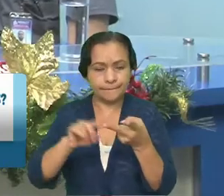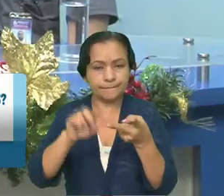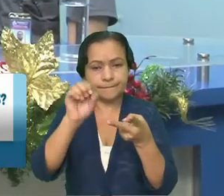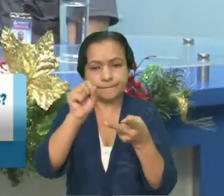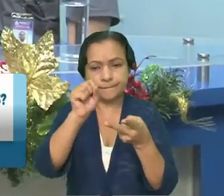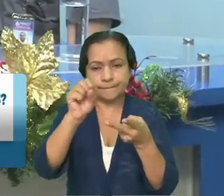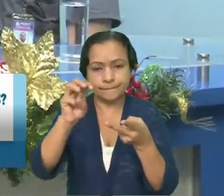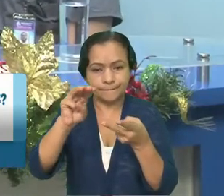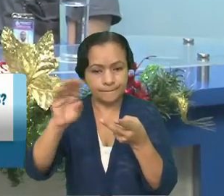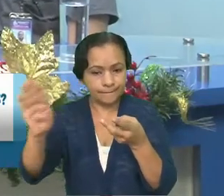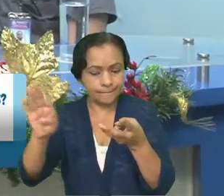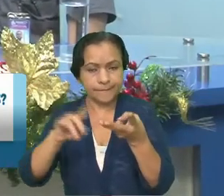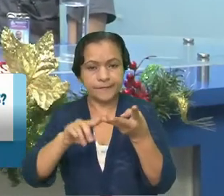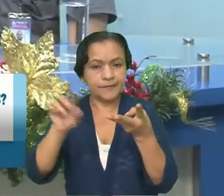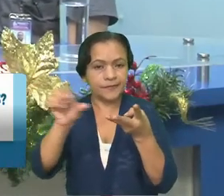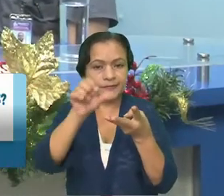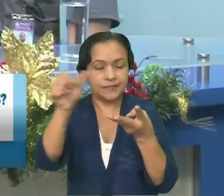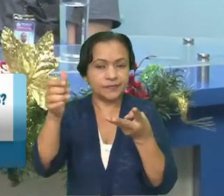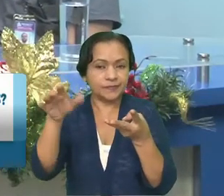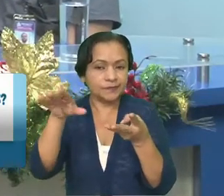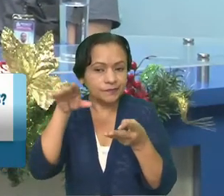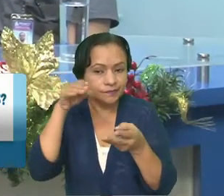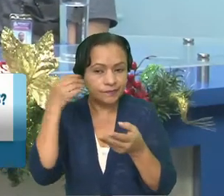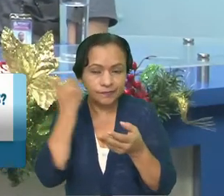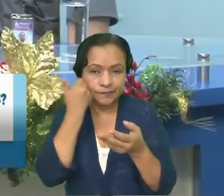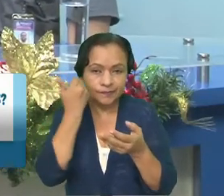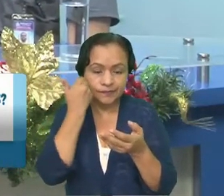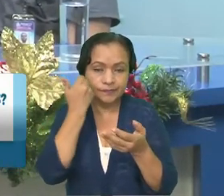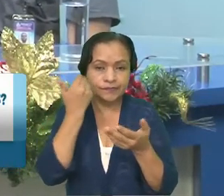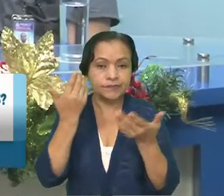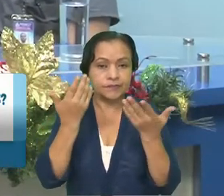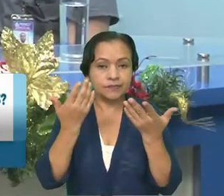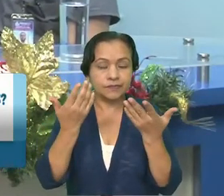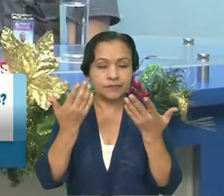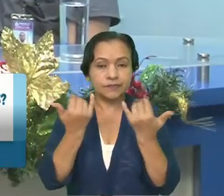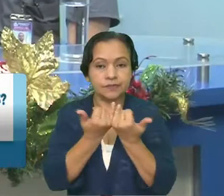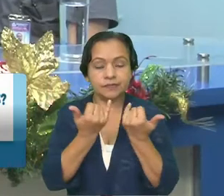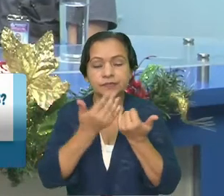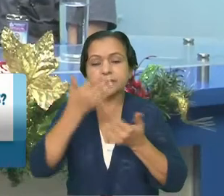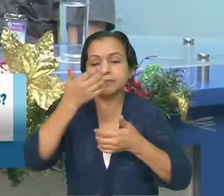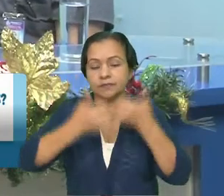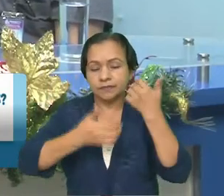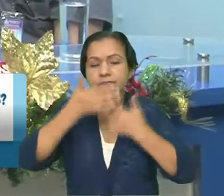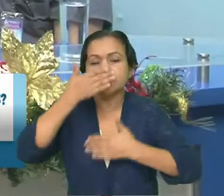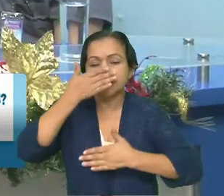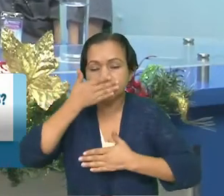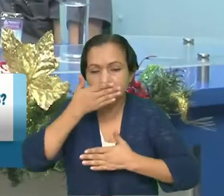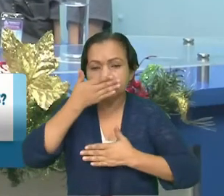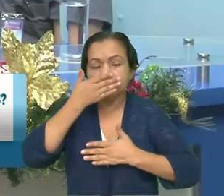CMV, algunos tipos de infecciones que dan sintomatología respiratoria.